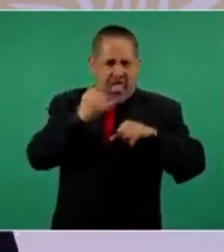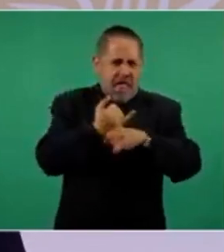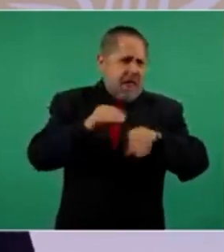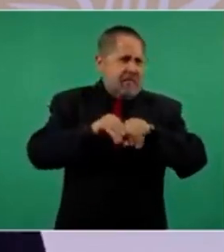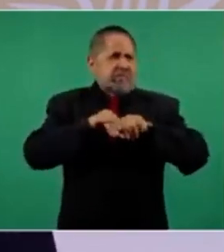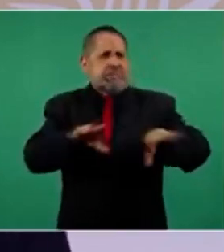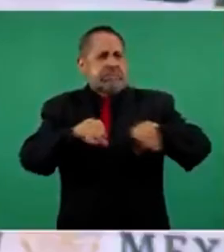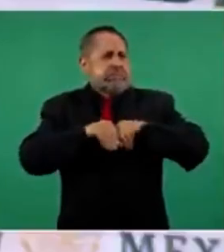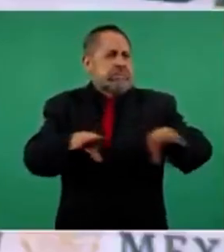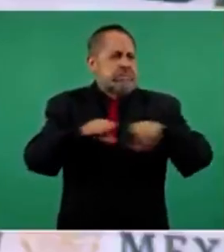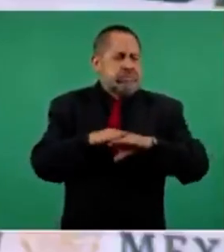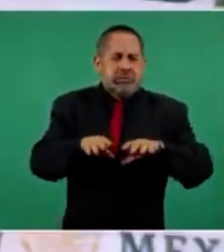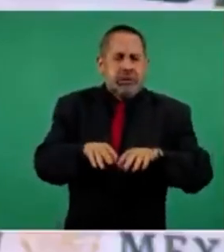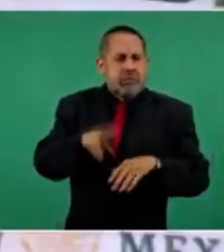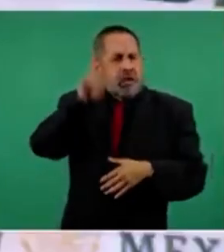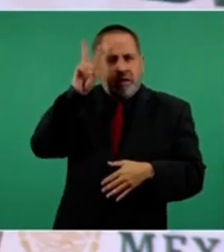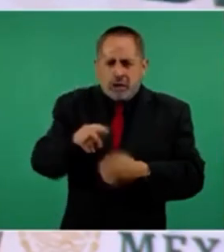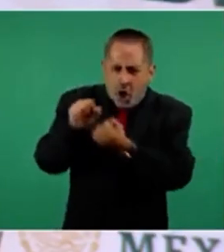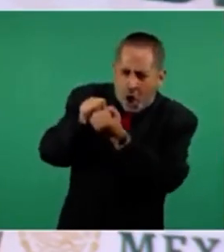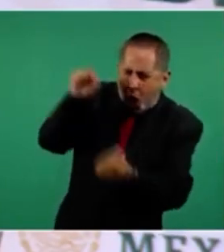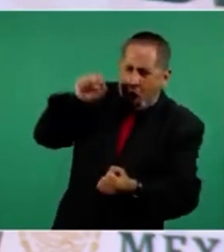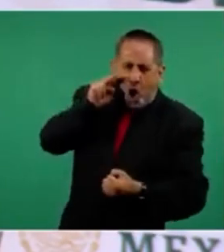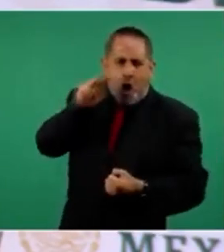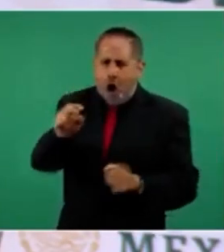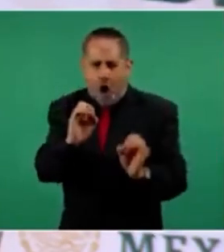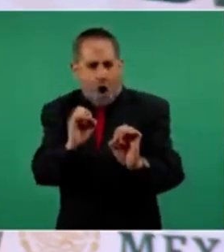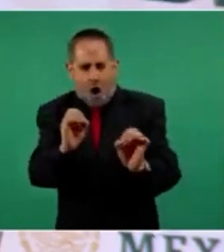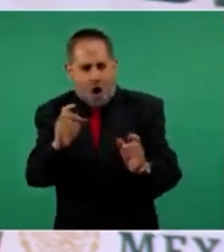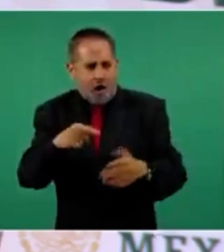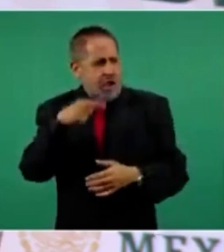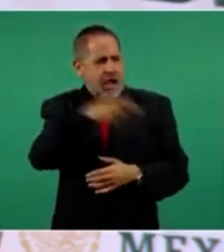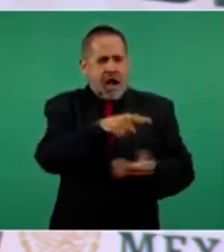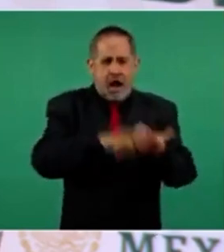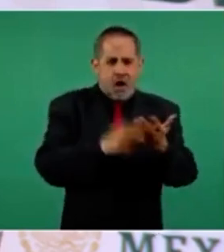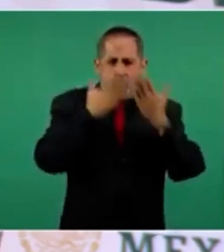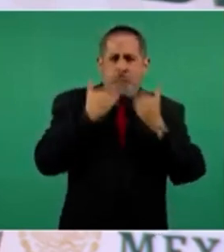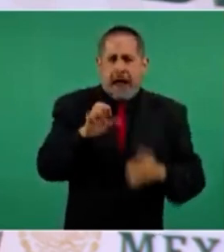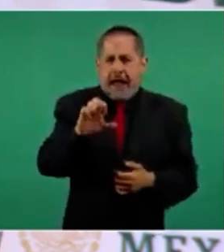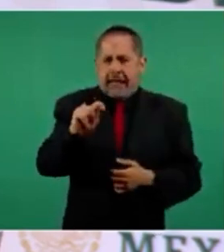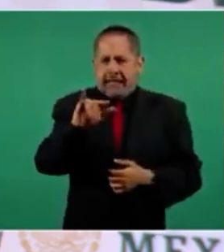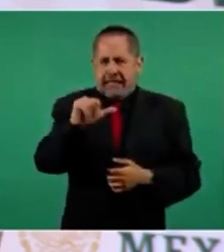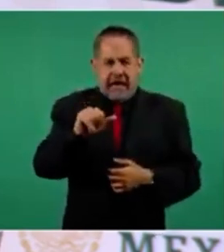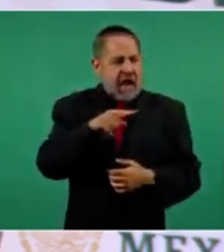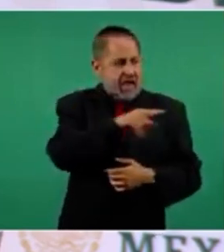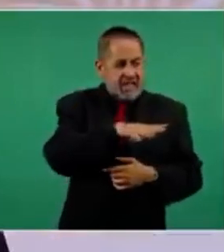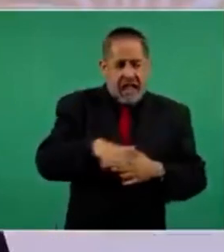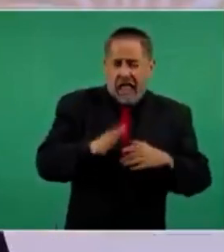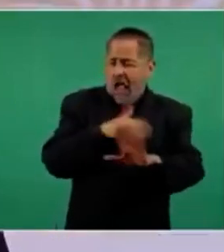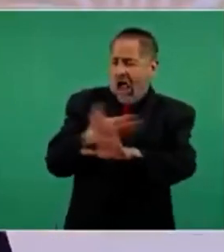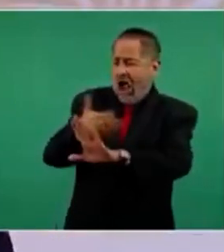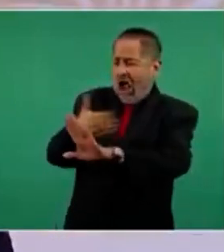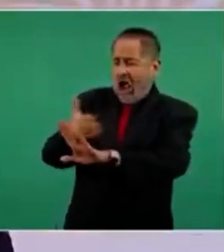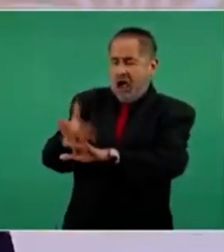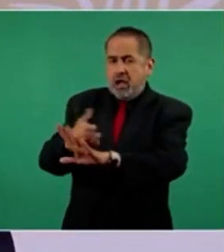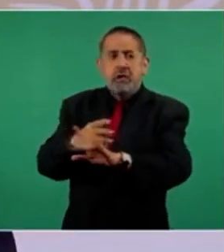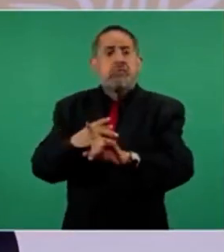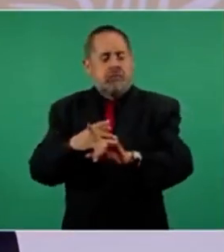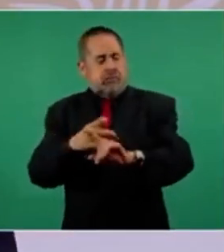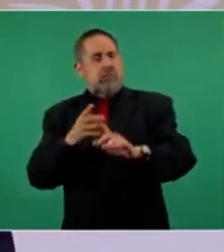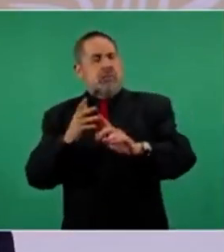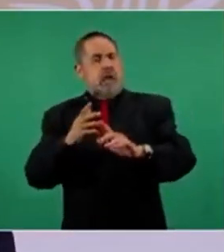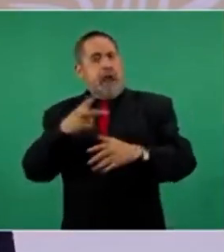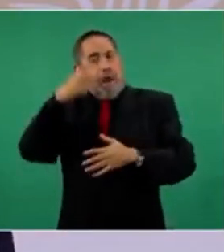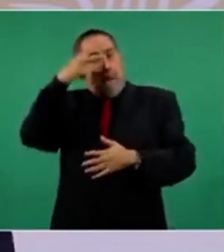digitales que desconoce todos los límites éticos. Bajo el fuego de esa guerra total, la solidaridad de México